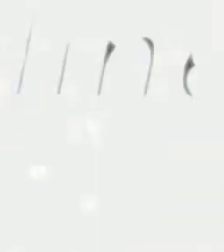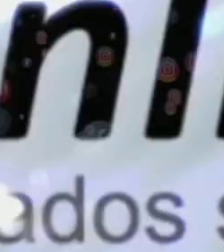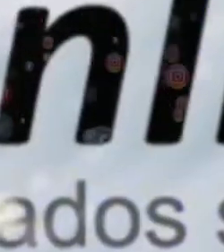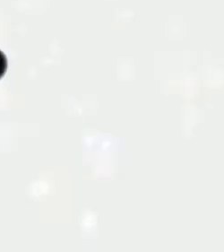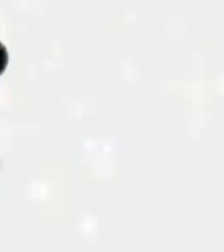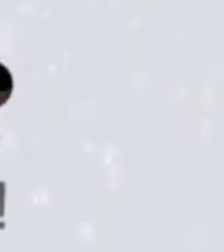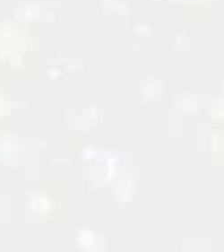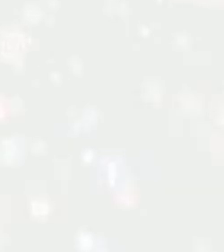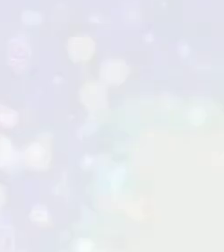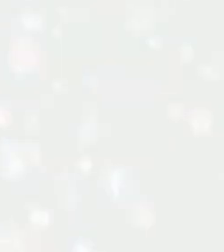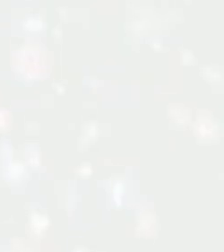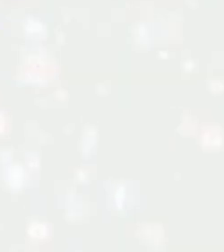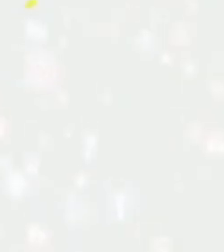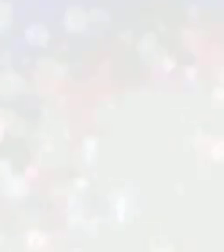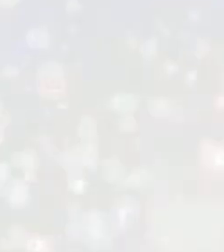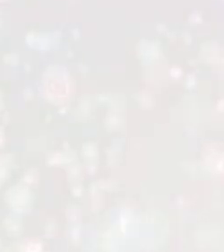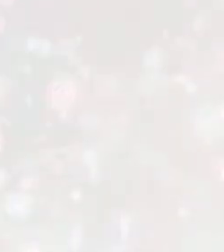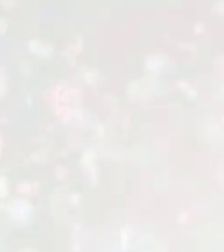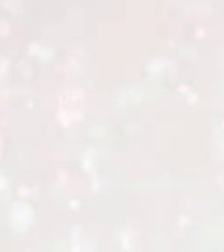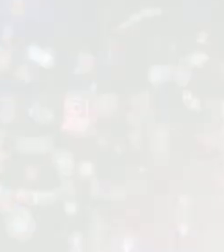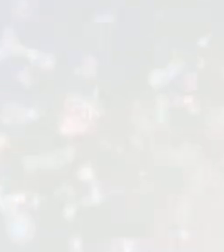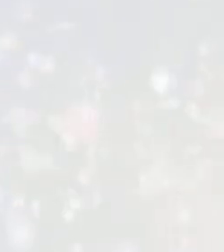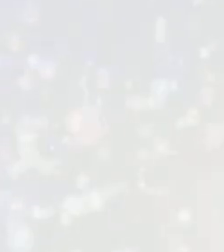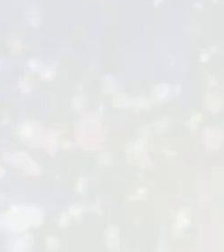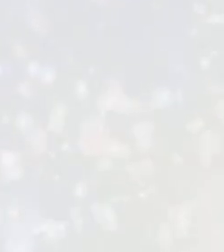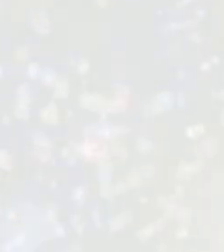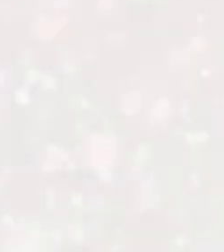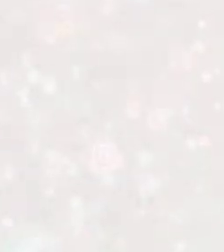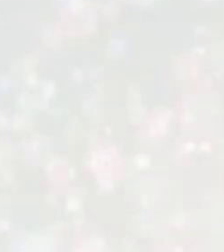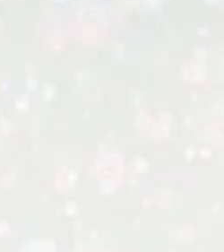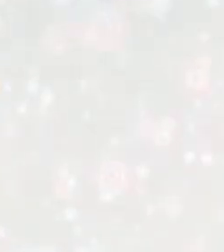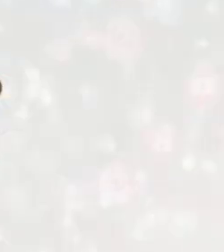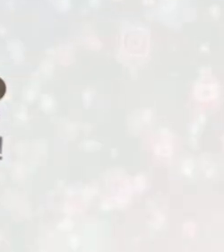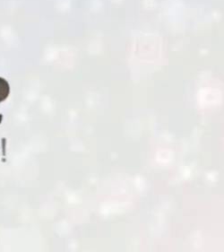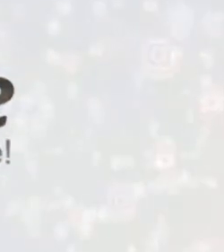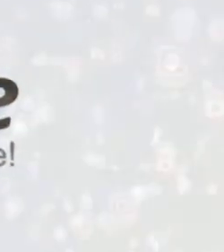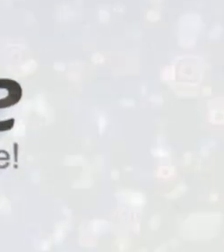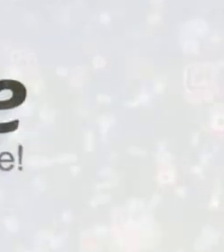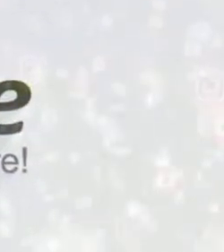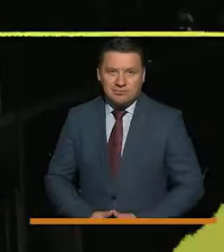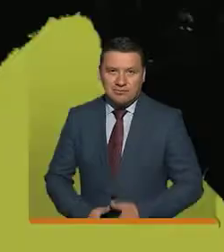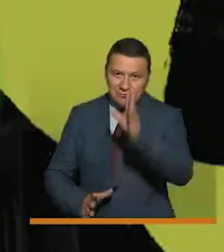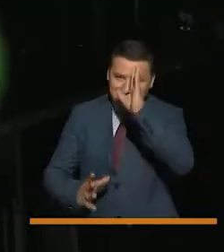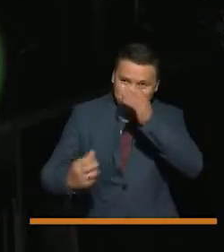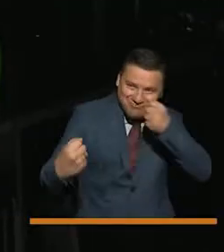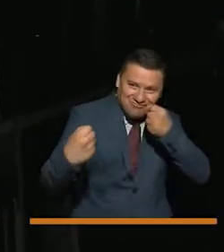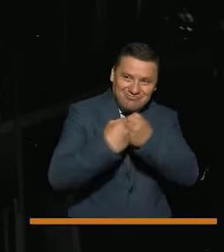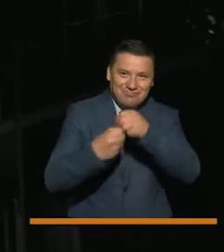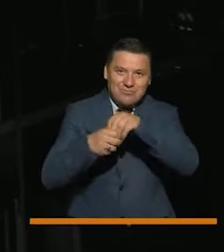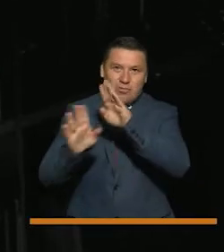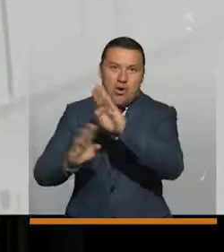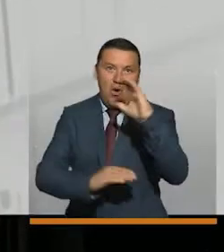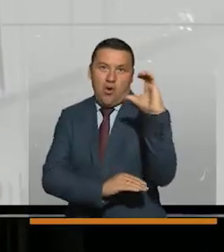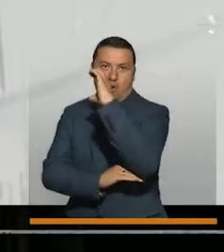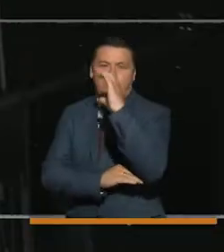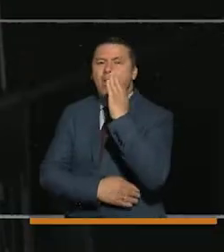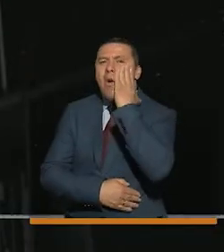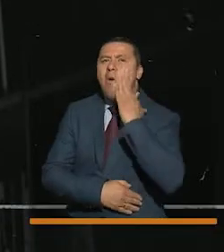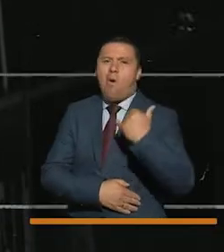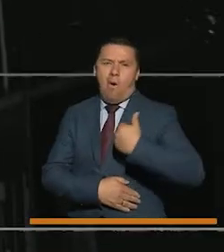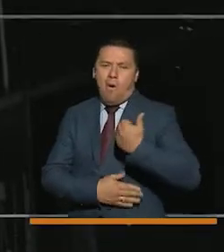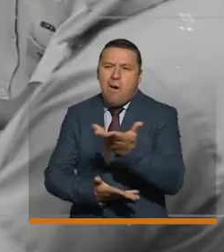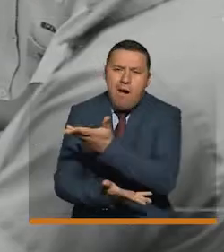@radioonlineco. Todos nuestros contenidos en tus redes favoritas. En el Pacto Colombia con